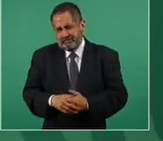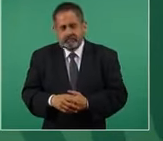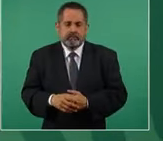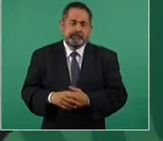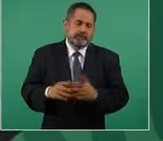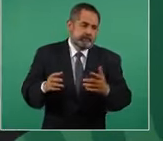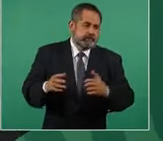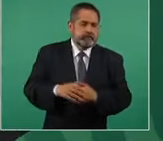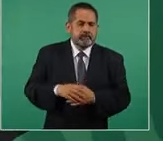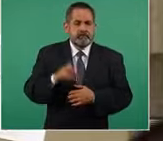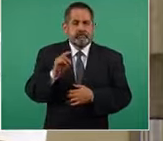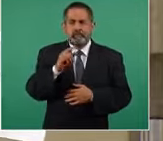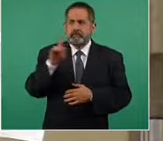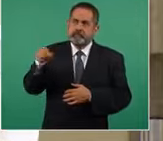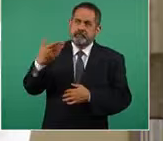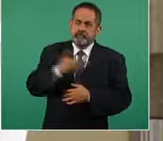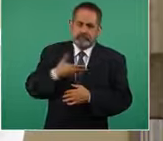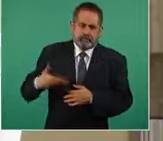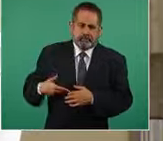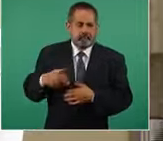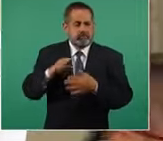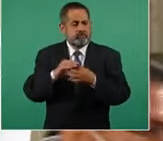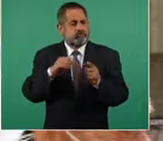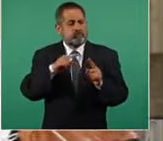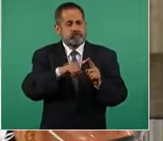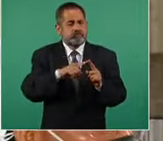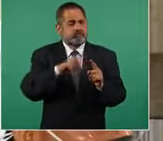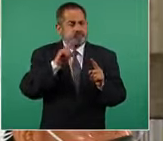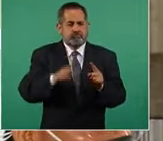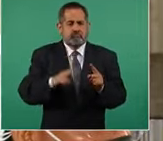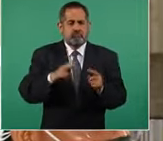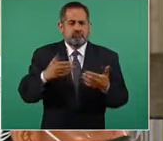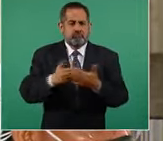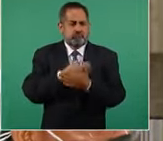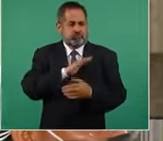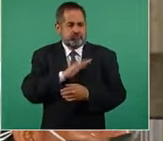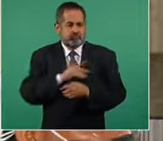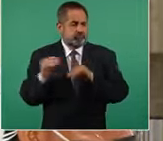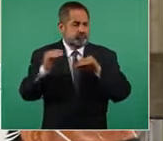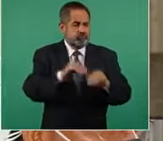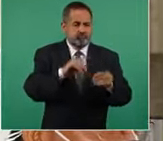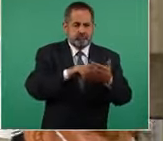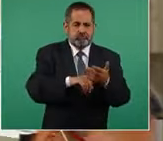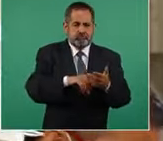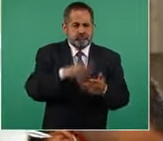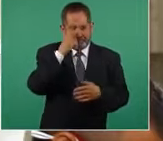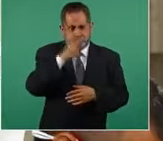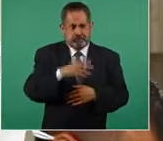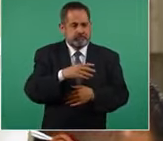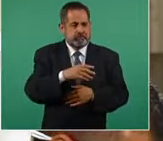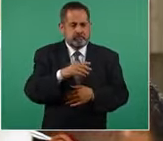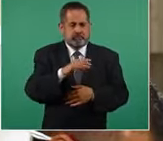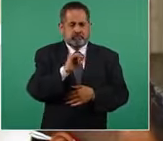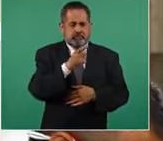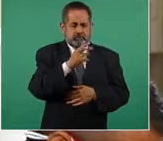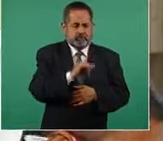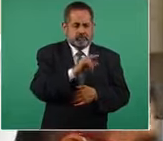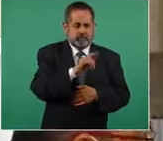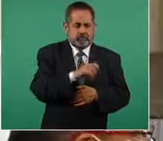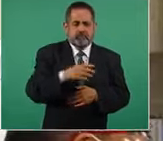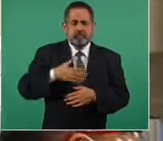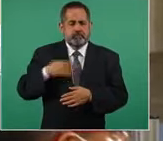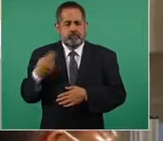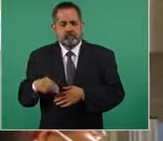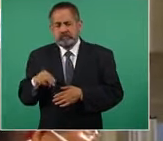lo reconoce Diego, y del madrileño naturalizado mexicano Joaquín López. Soy Carlos Pozos, reportero del